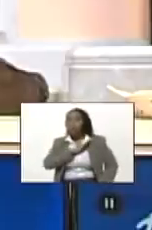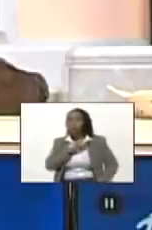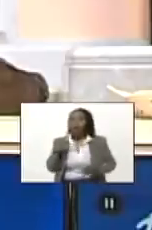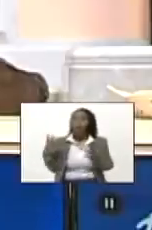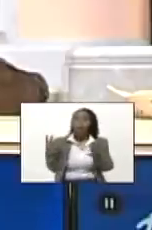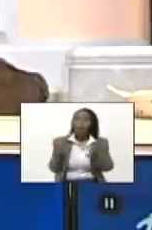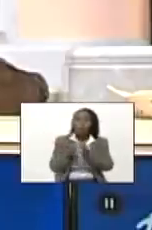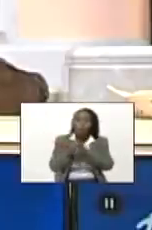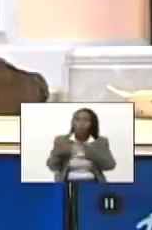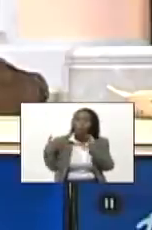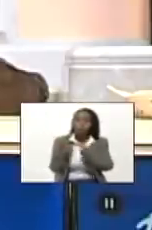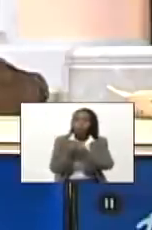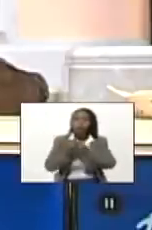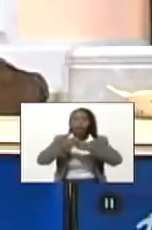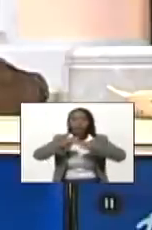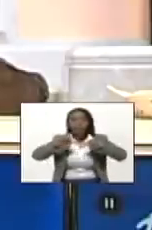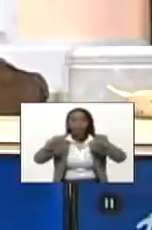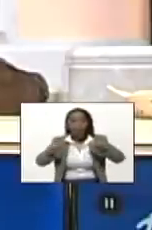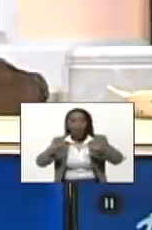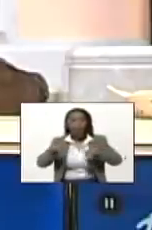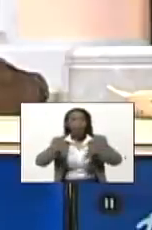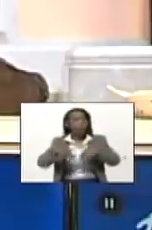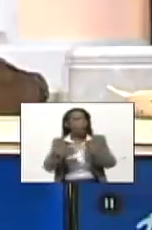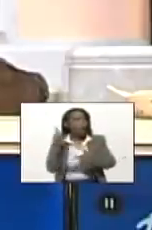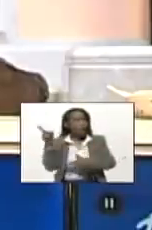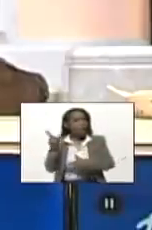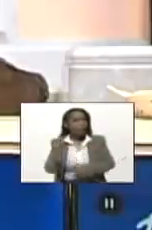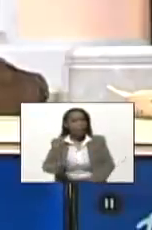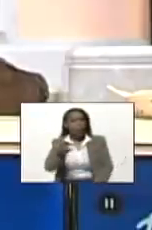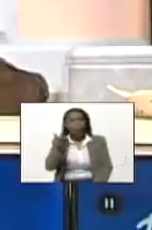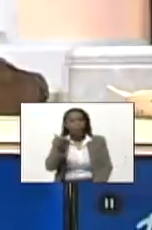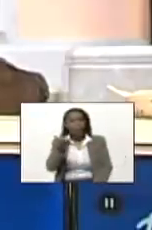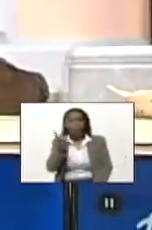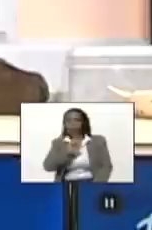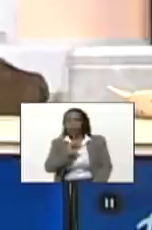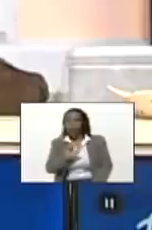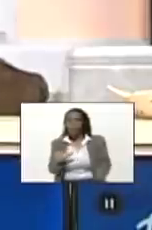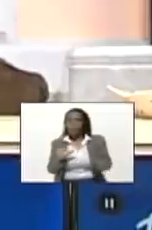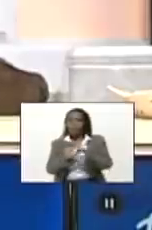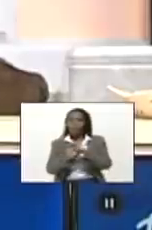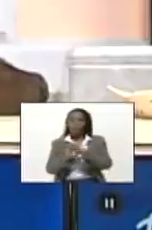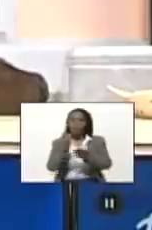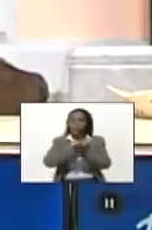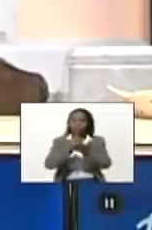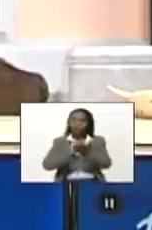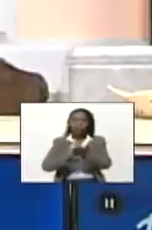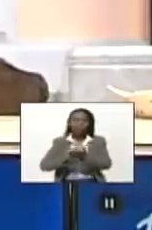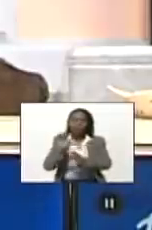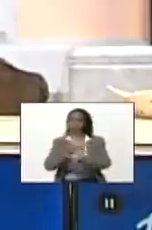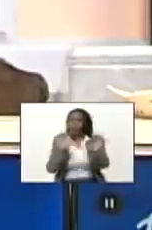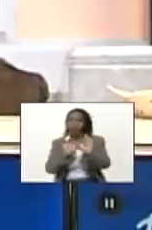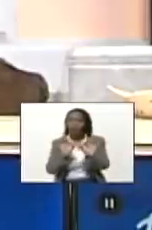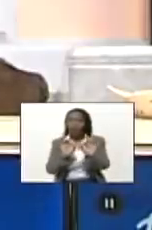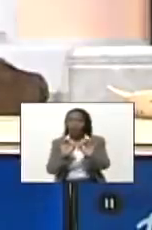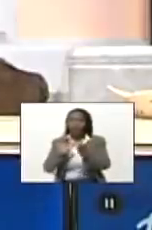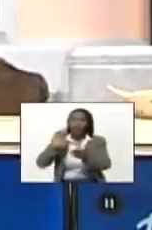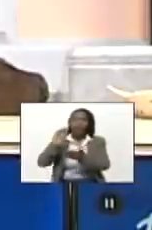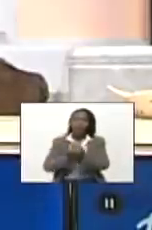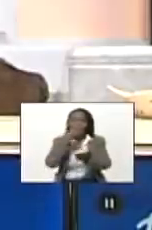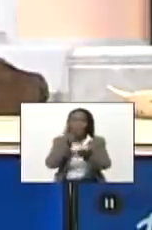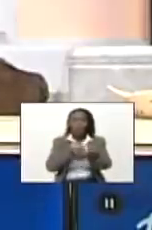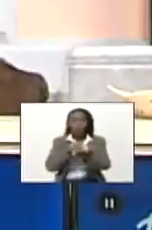colectiva de sus tierras, las cuales serán inalienables, imprescriptibles, inembargables